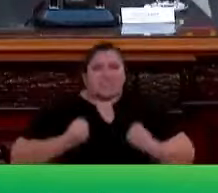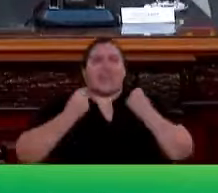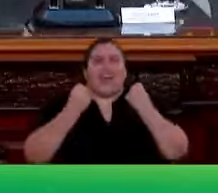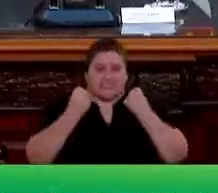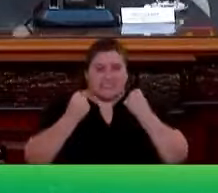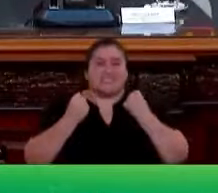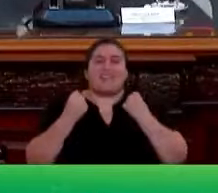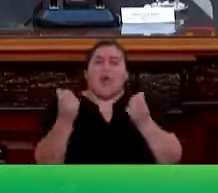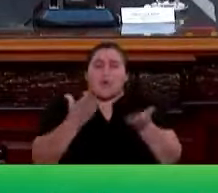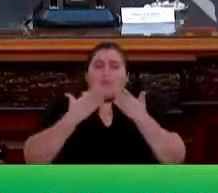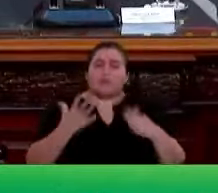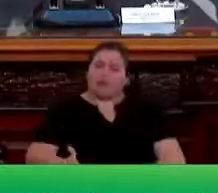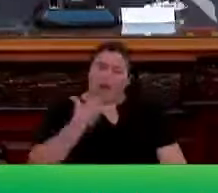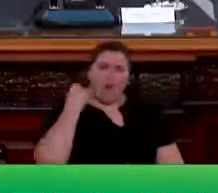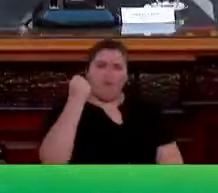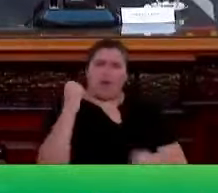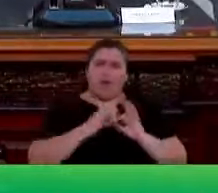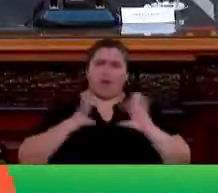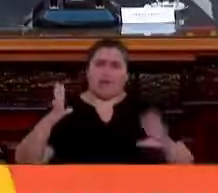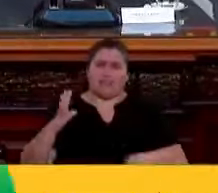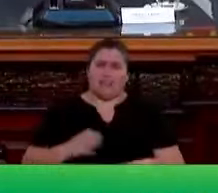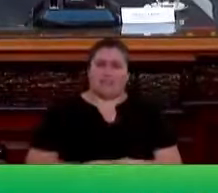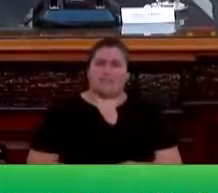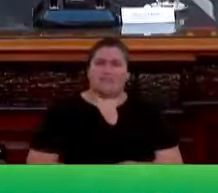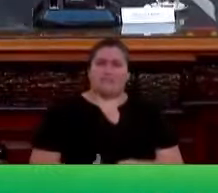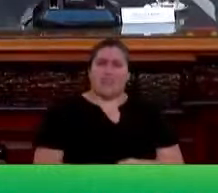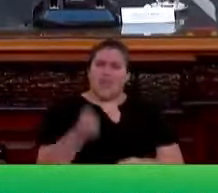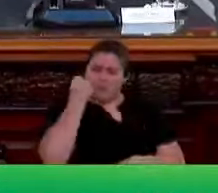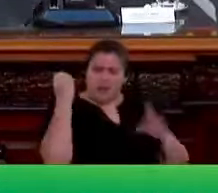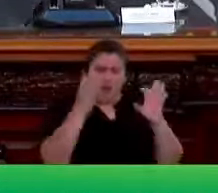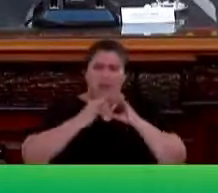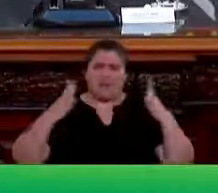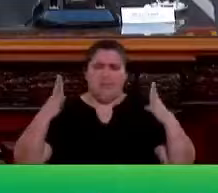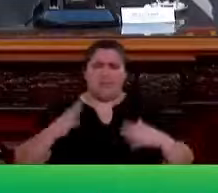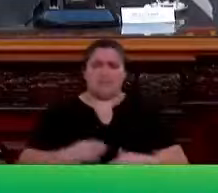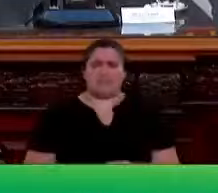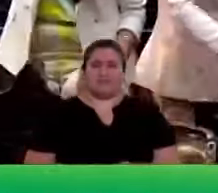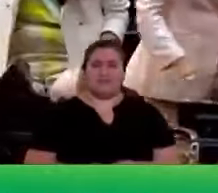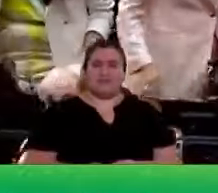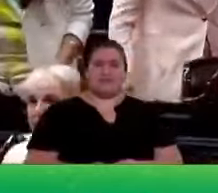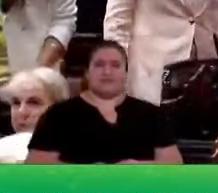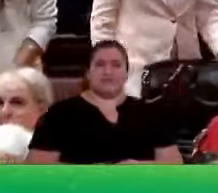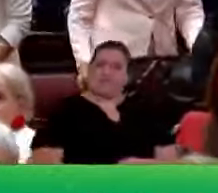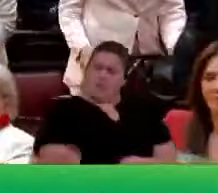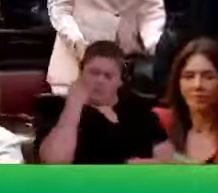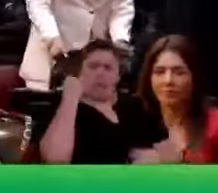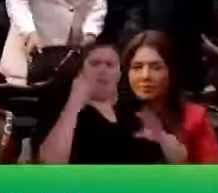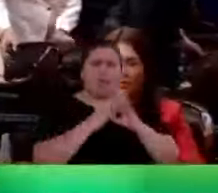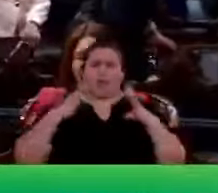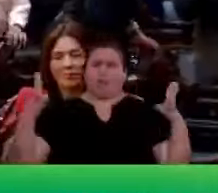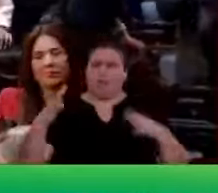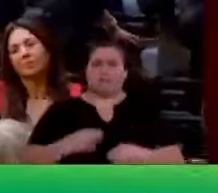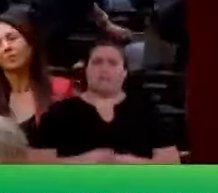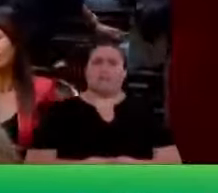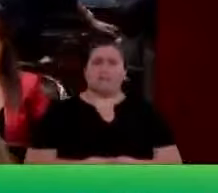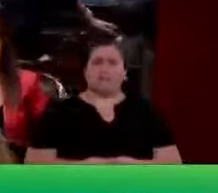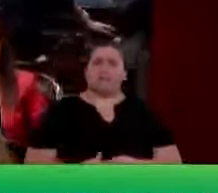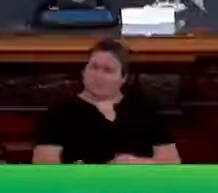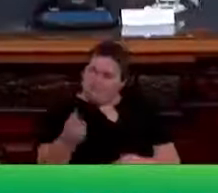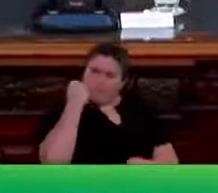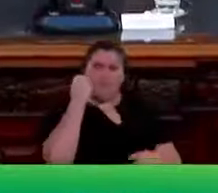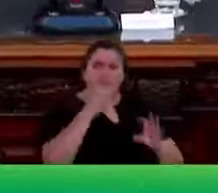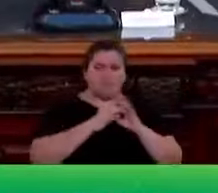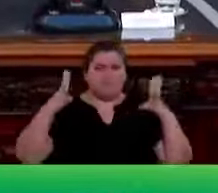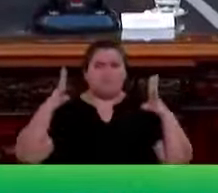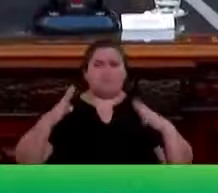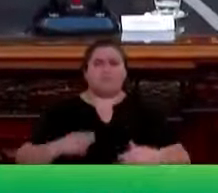profesionalidad docente, tuvimos que intervenir la caja previsional y lo hicimos hablando con todo el mundo, porque